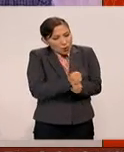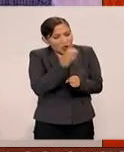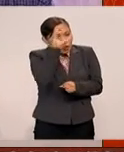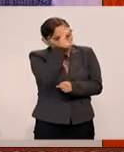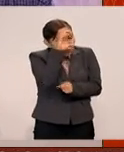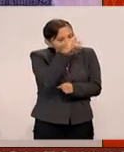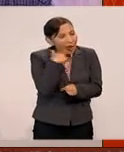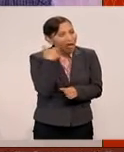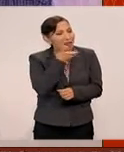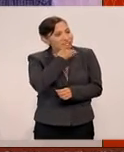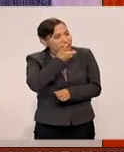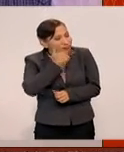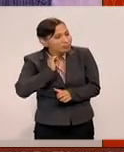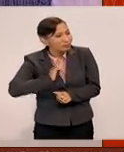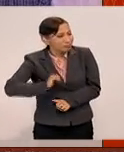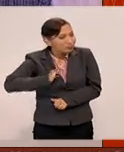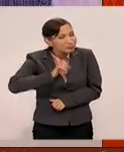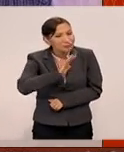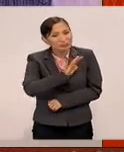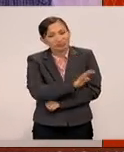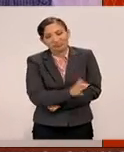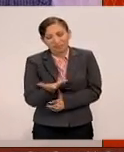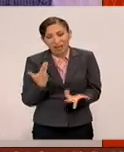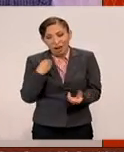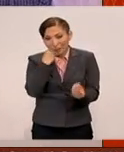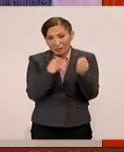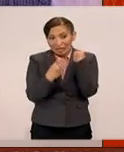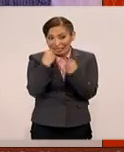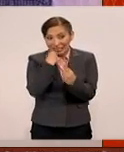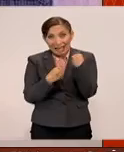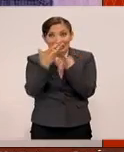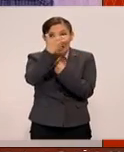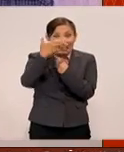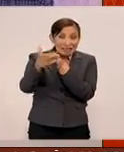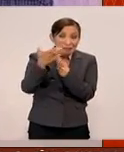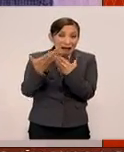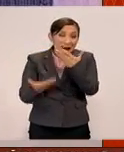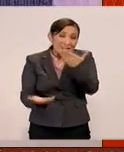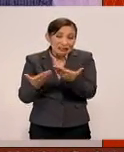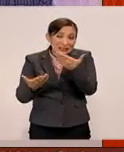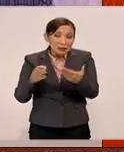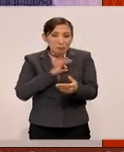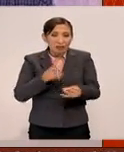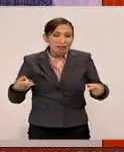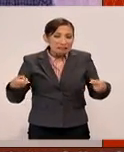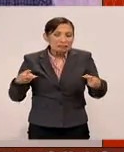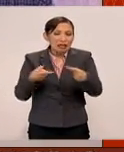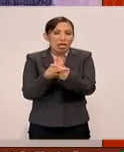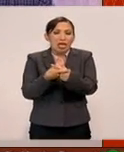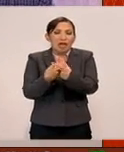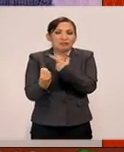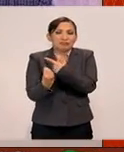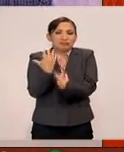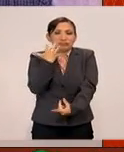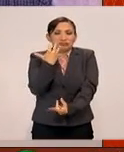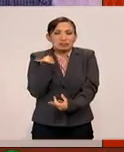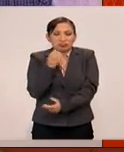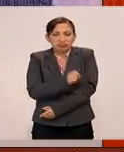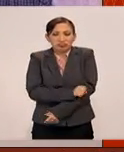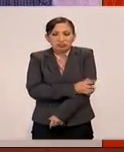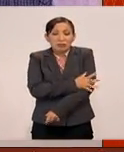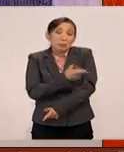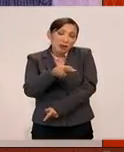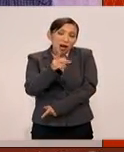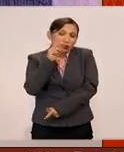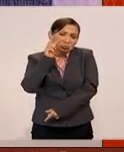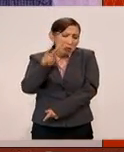cultura, nuestras tradiciones, la comida, los climas, a veces pueden generar ahí un impacto en la parte emocional, pero por lo